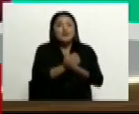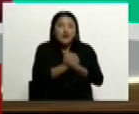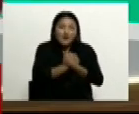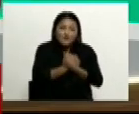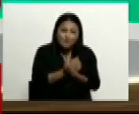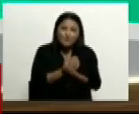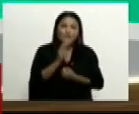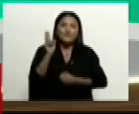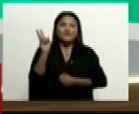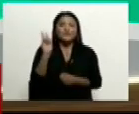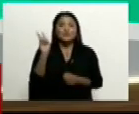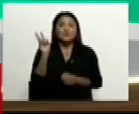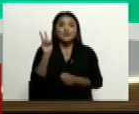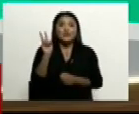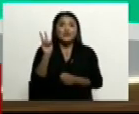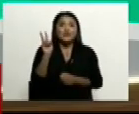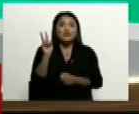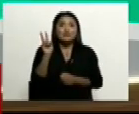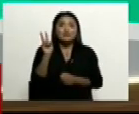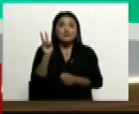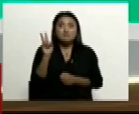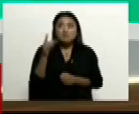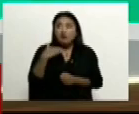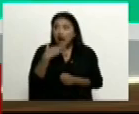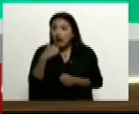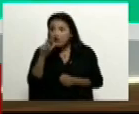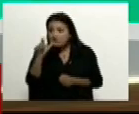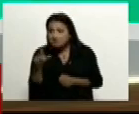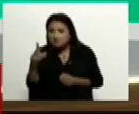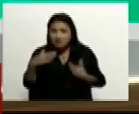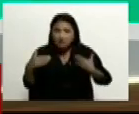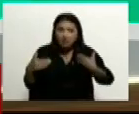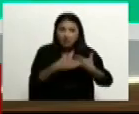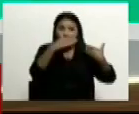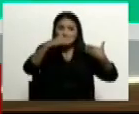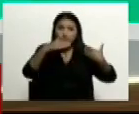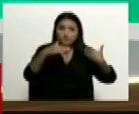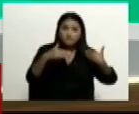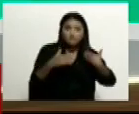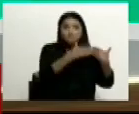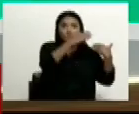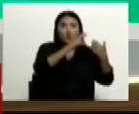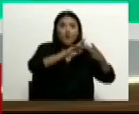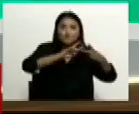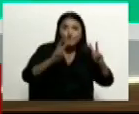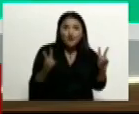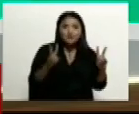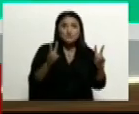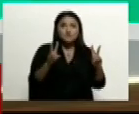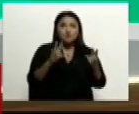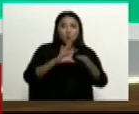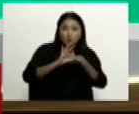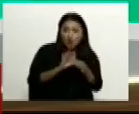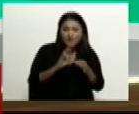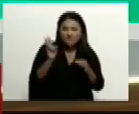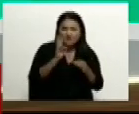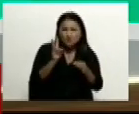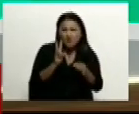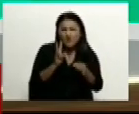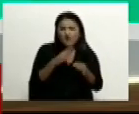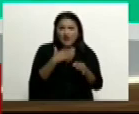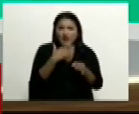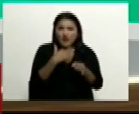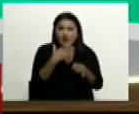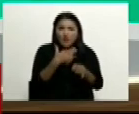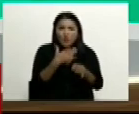nuestro. Que nadie se meta con la paz, que nadie se meta con la unión, que nadie quiera infiltrar